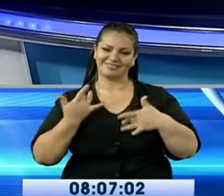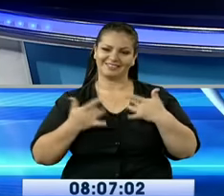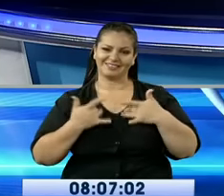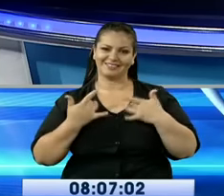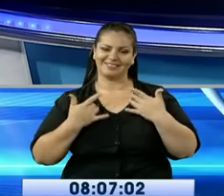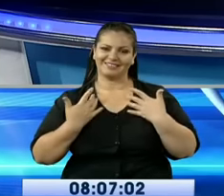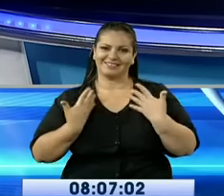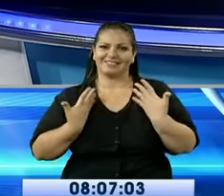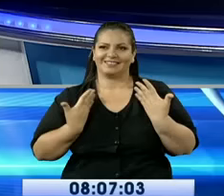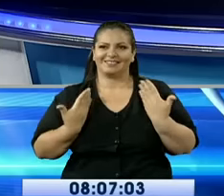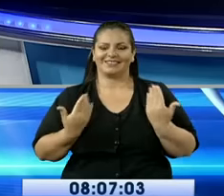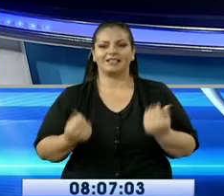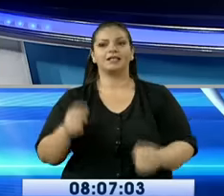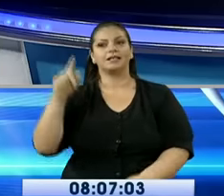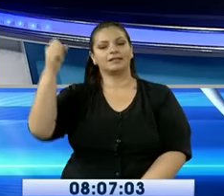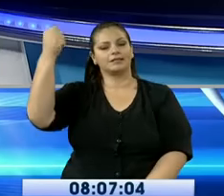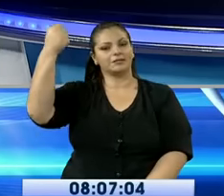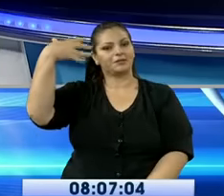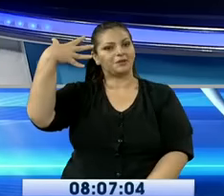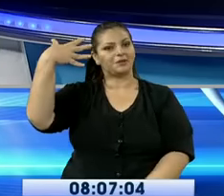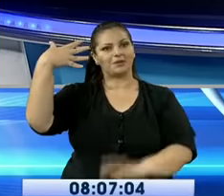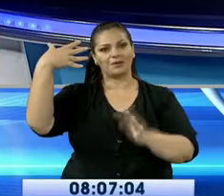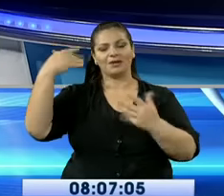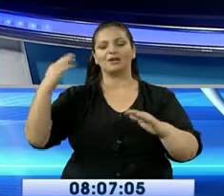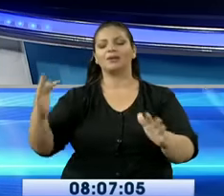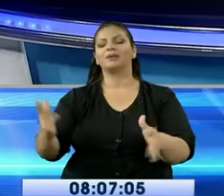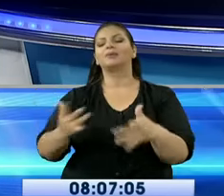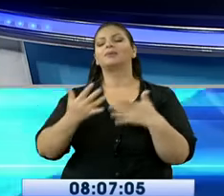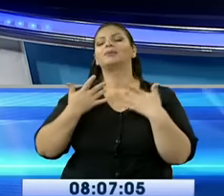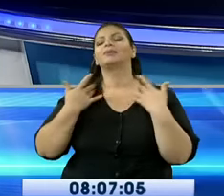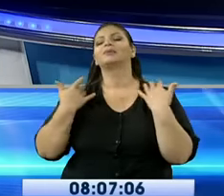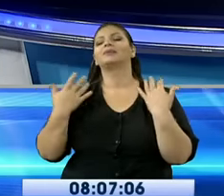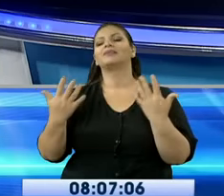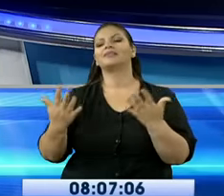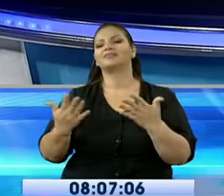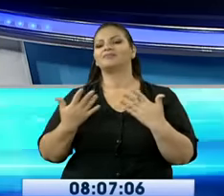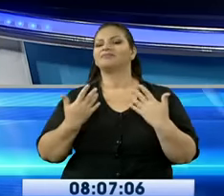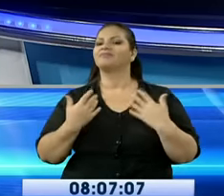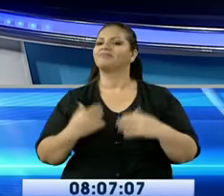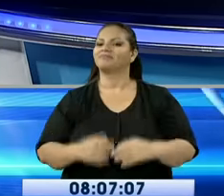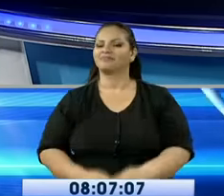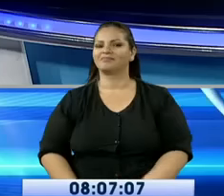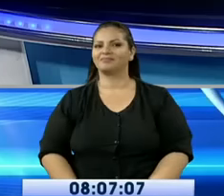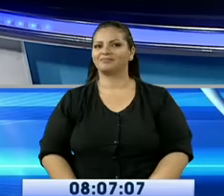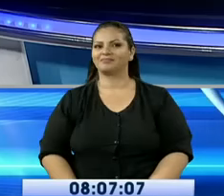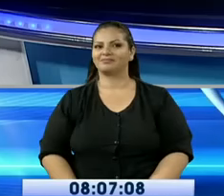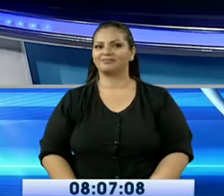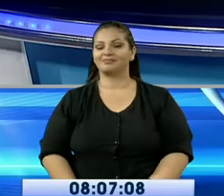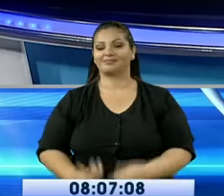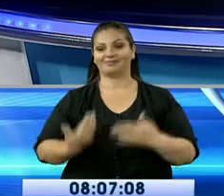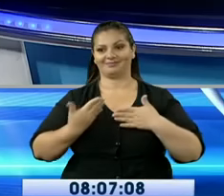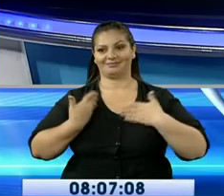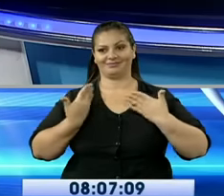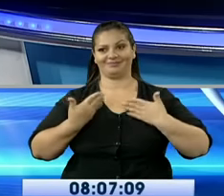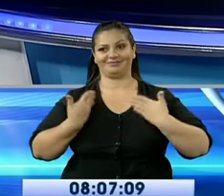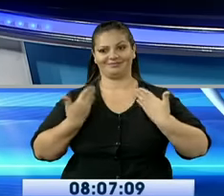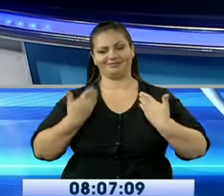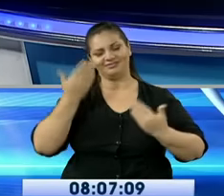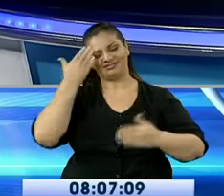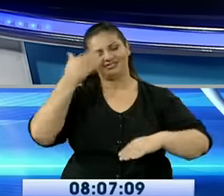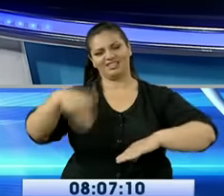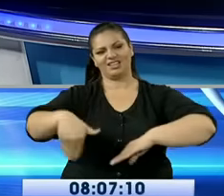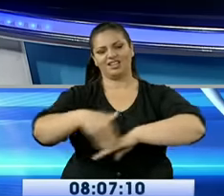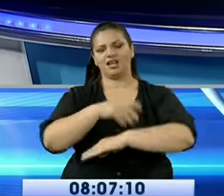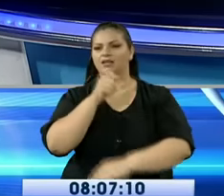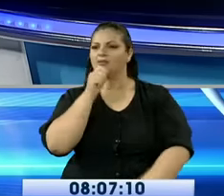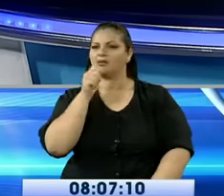El clima está bastante fresco, por si acaso. Claro, claro. Ya eso es bastante para quienes trabajamos en la calle. Pero por supuesto,